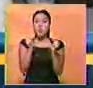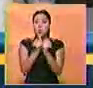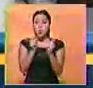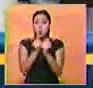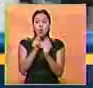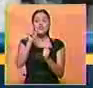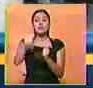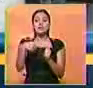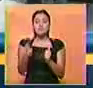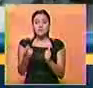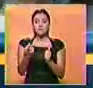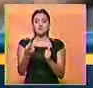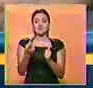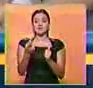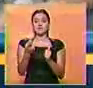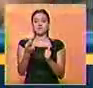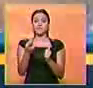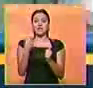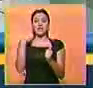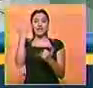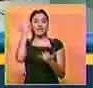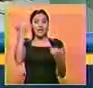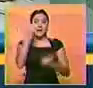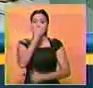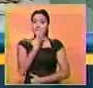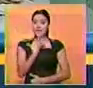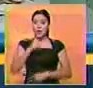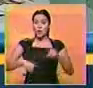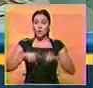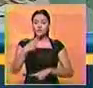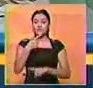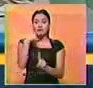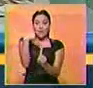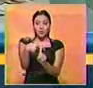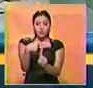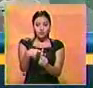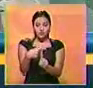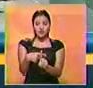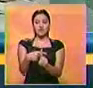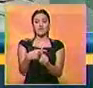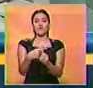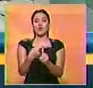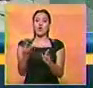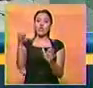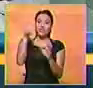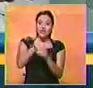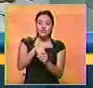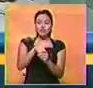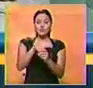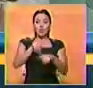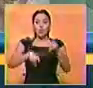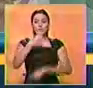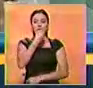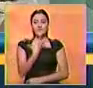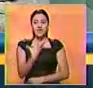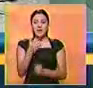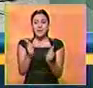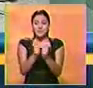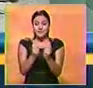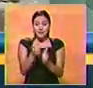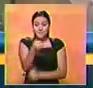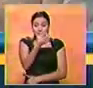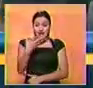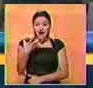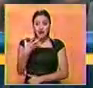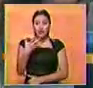Y la ventaja de esta técnica de aplicar mascarillas con nutrientes con la técnica del yeso es hacer